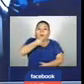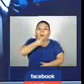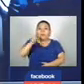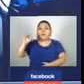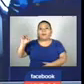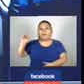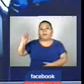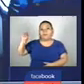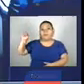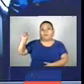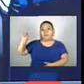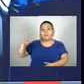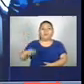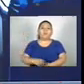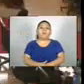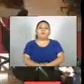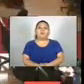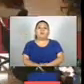nos explica.